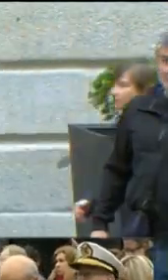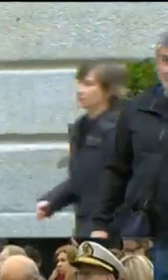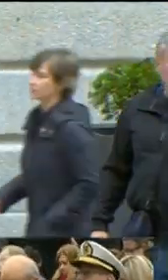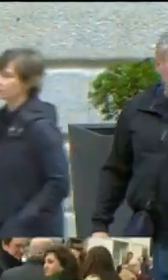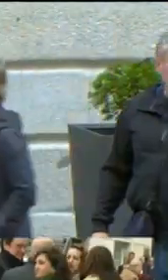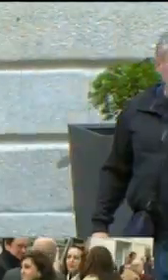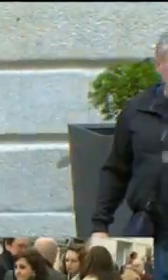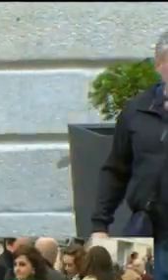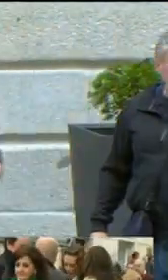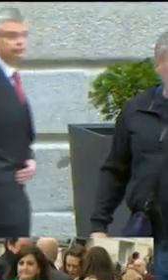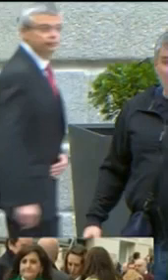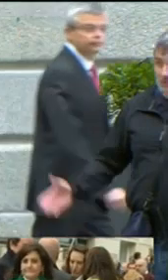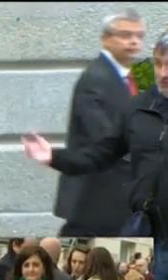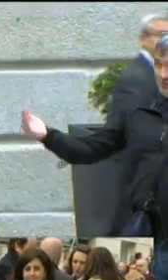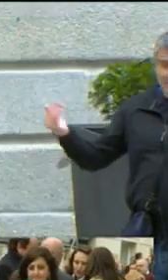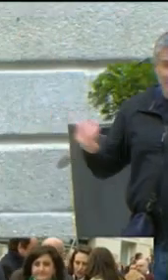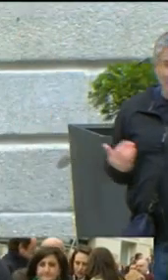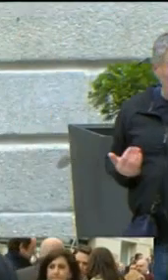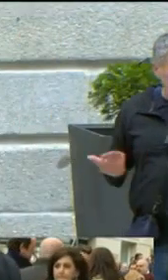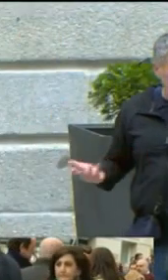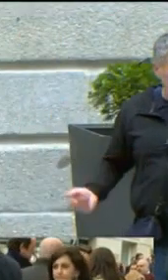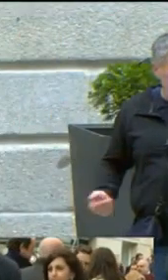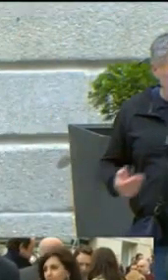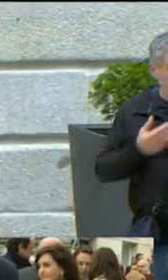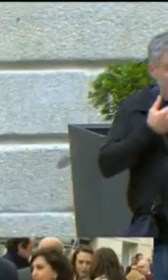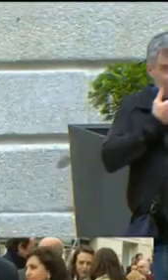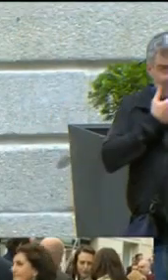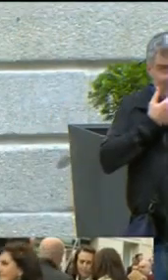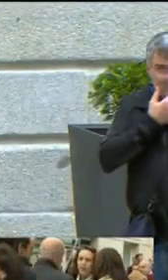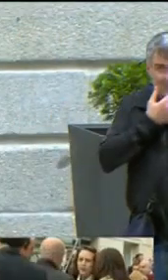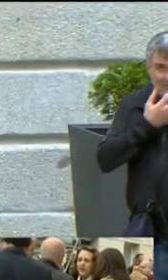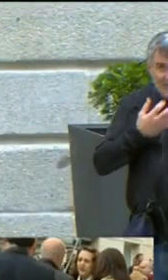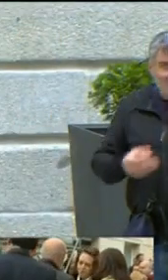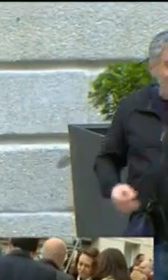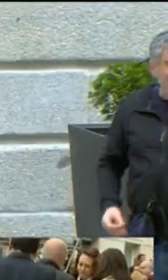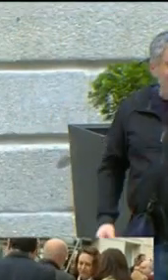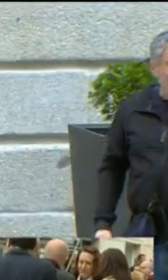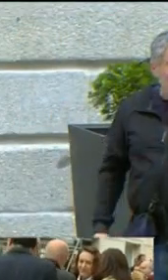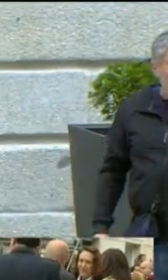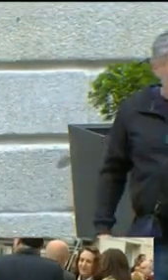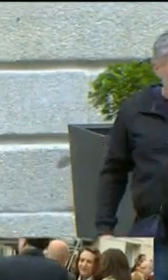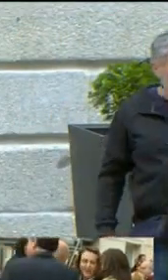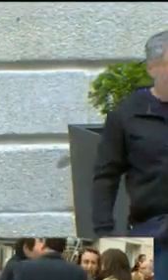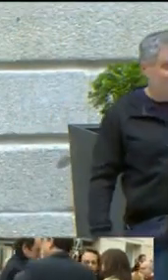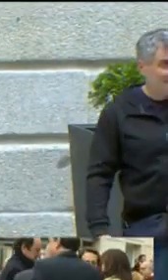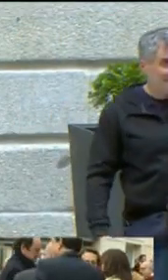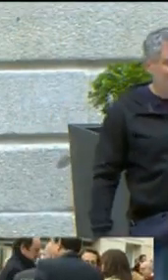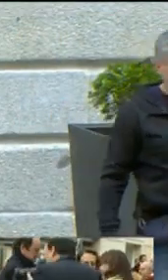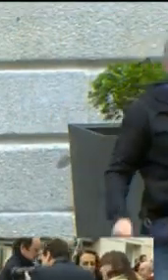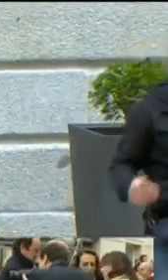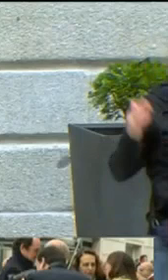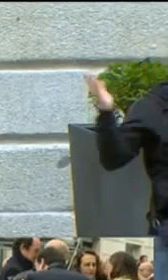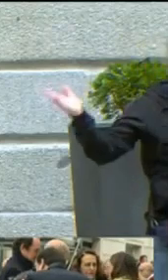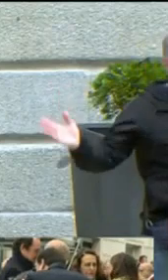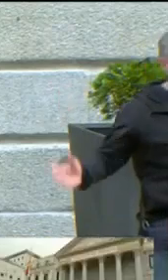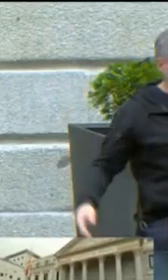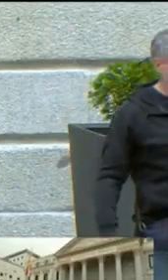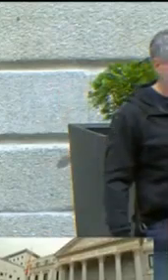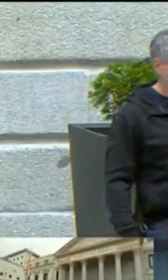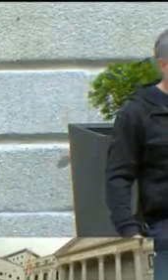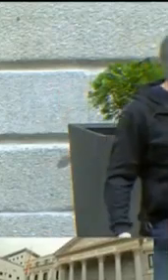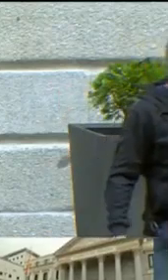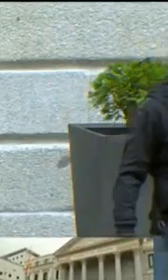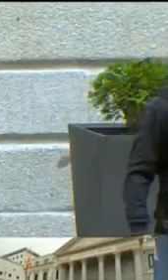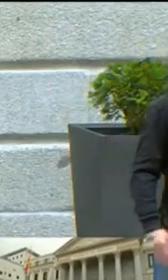Gobierno, si cree que es imposible lo que queda de legislatura. Gracias. Nosotros hemos hecho propuestas desde que hemos llegado y vamos a seguir